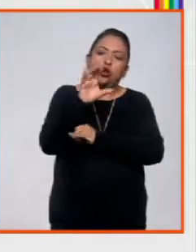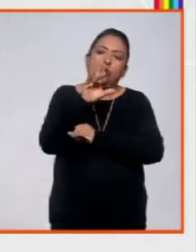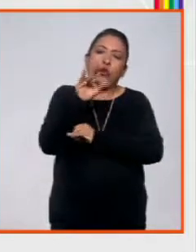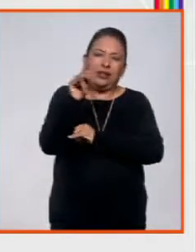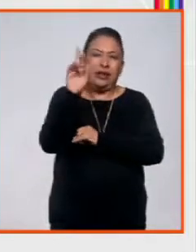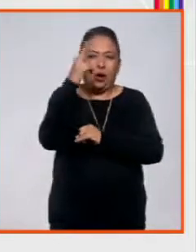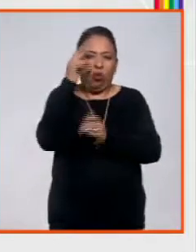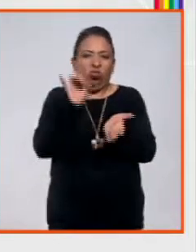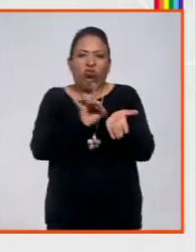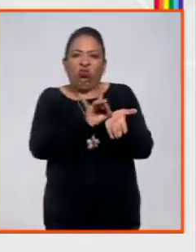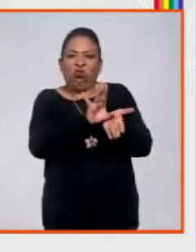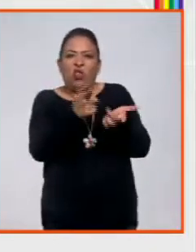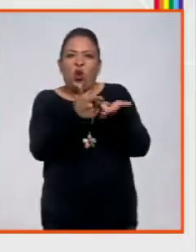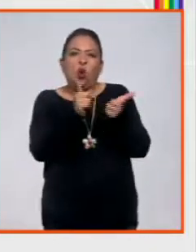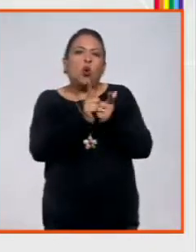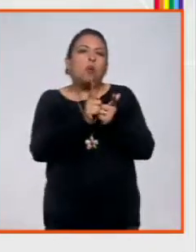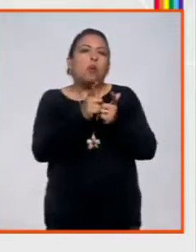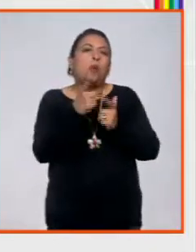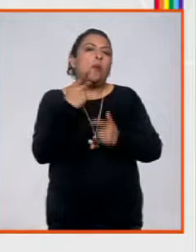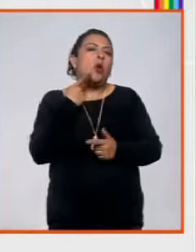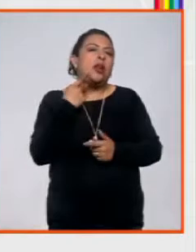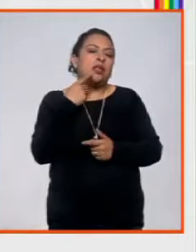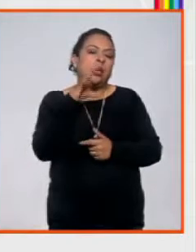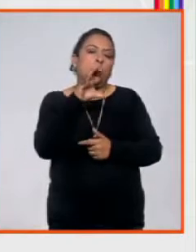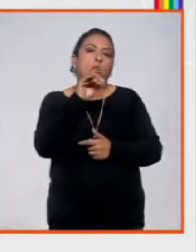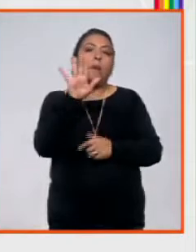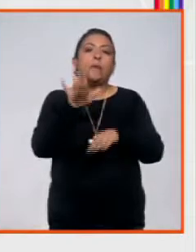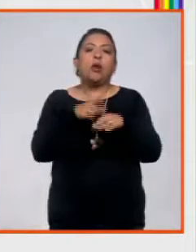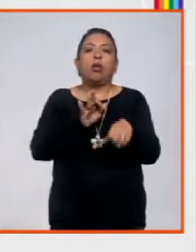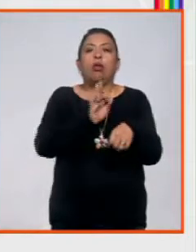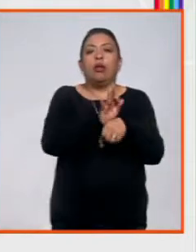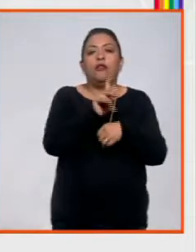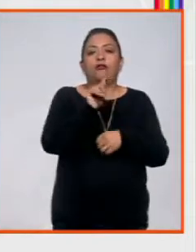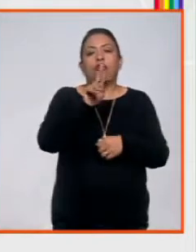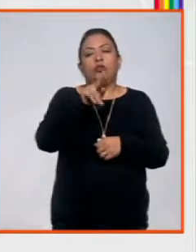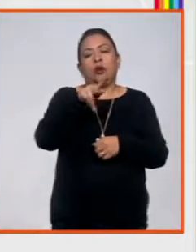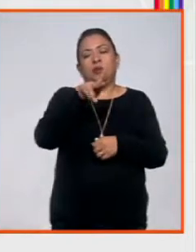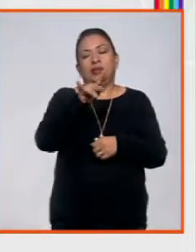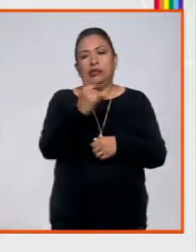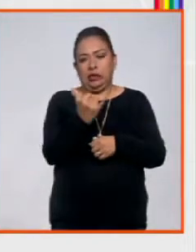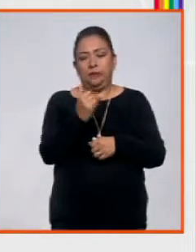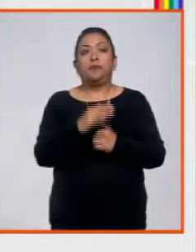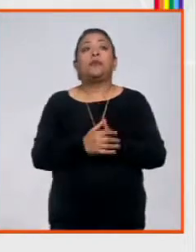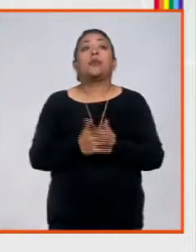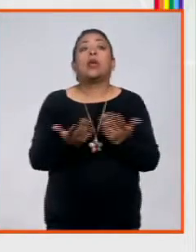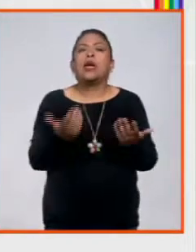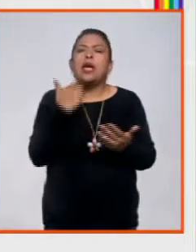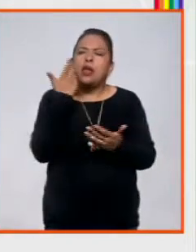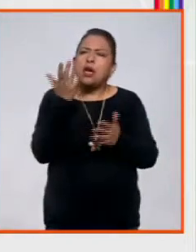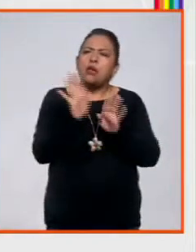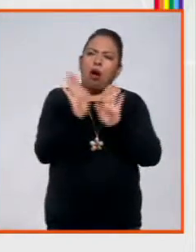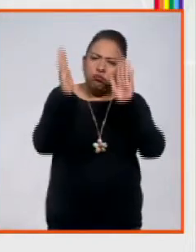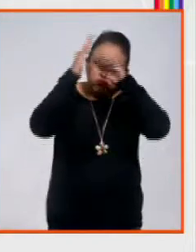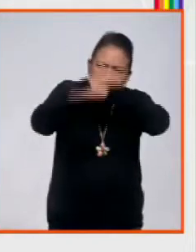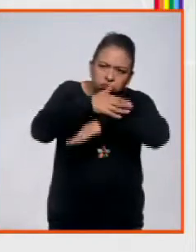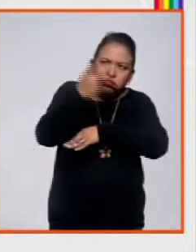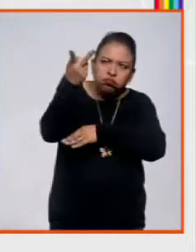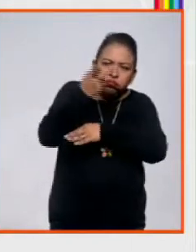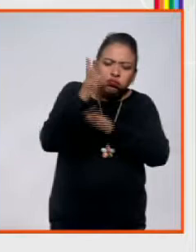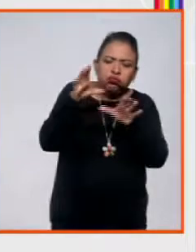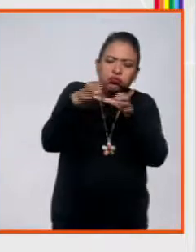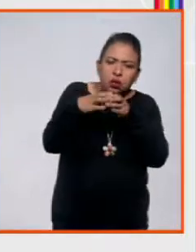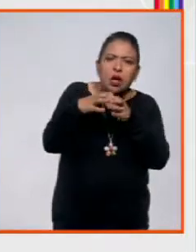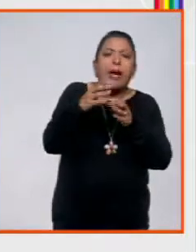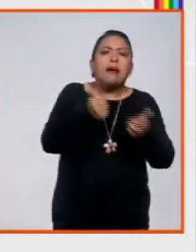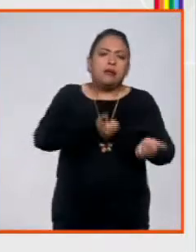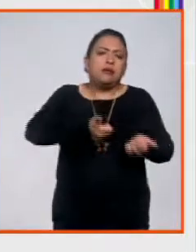que fue expulsado del partido comunista mexicano por haber albergado a todos solos en su exilio y en este ánimo de recoger ese condimento comunista decide